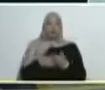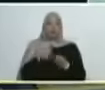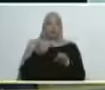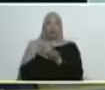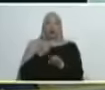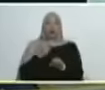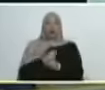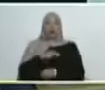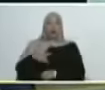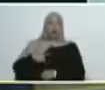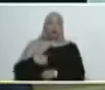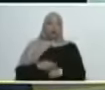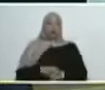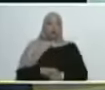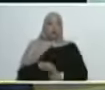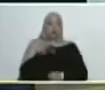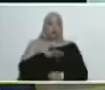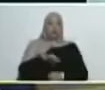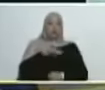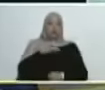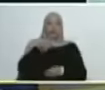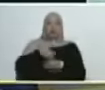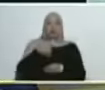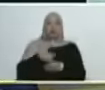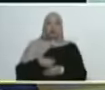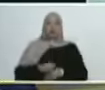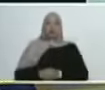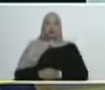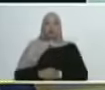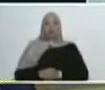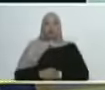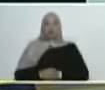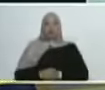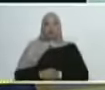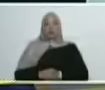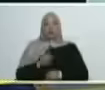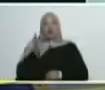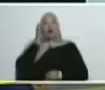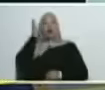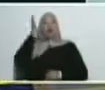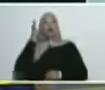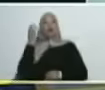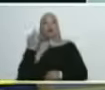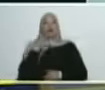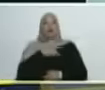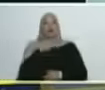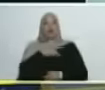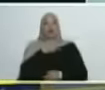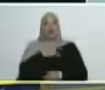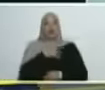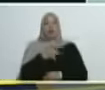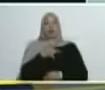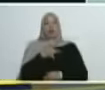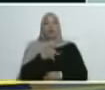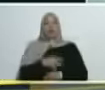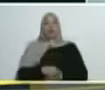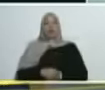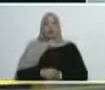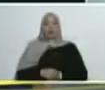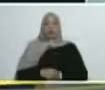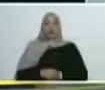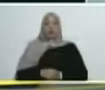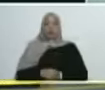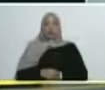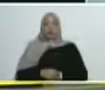histórico. Un voto es una conciencia y un sentimiento, pero